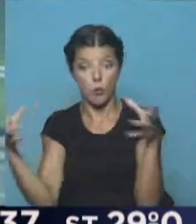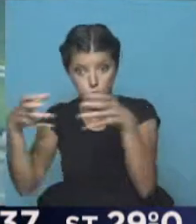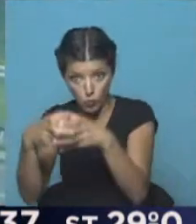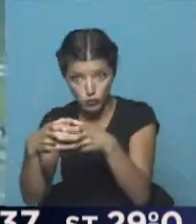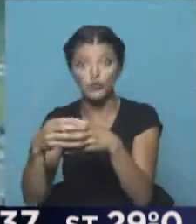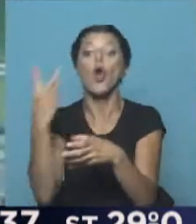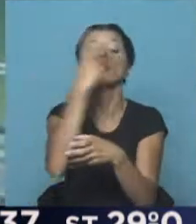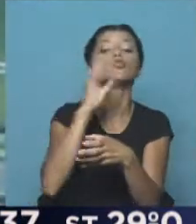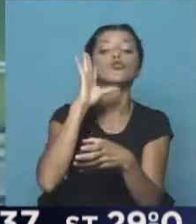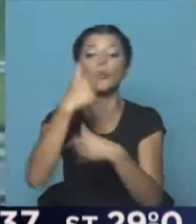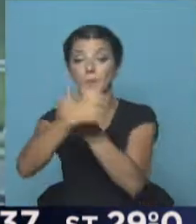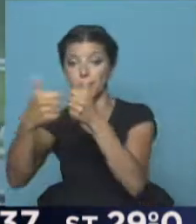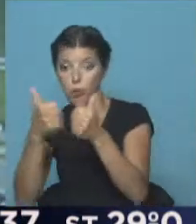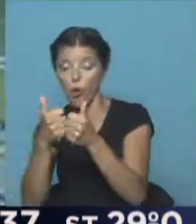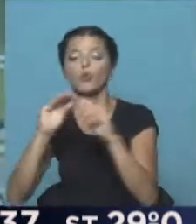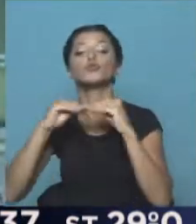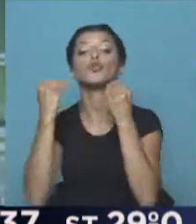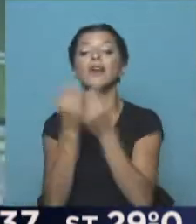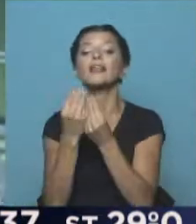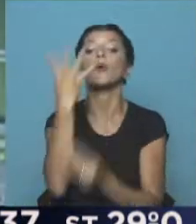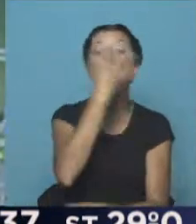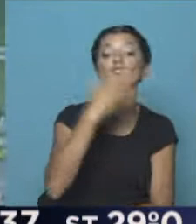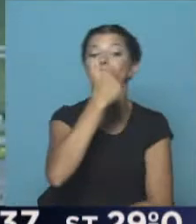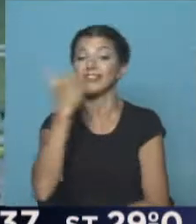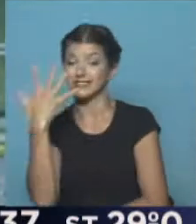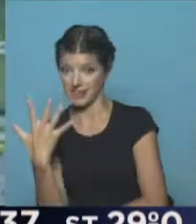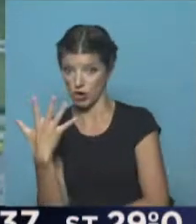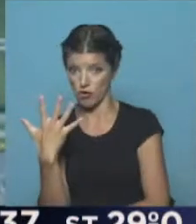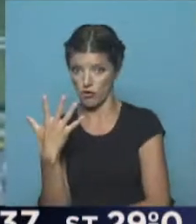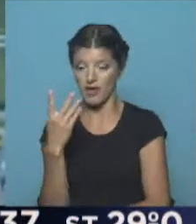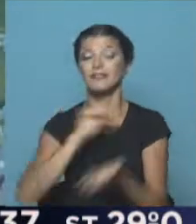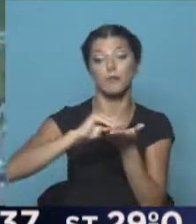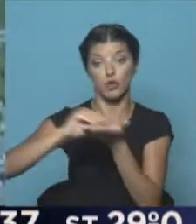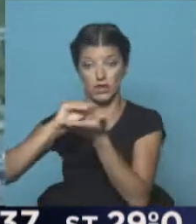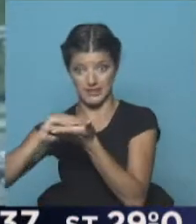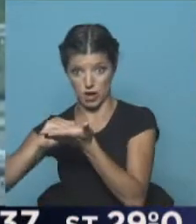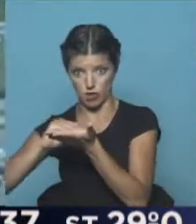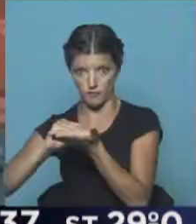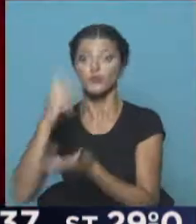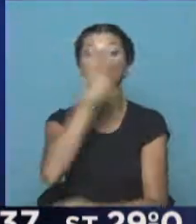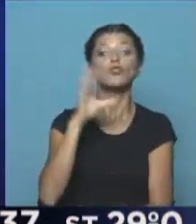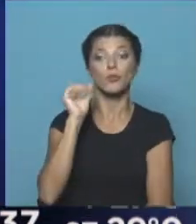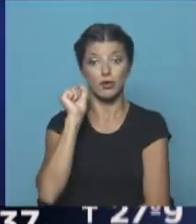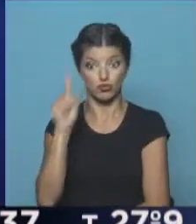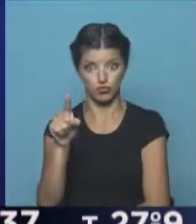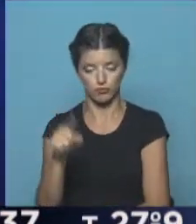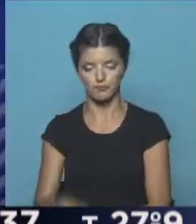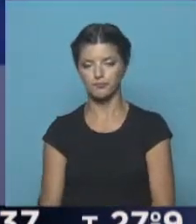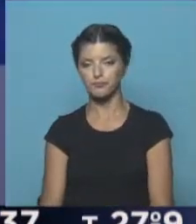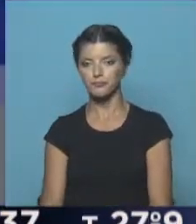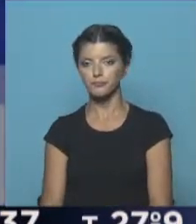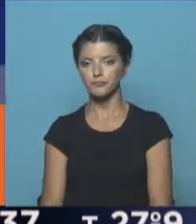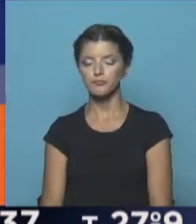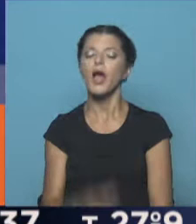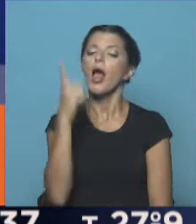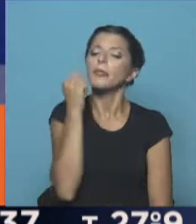escaños de los 465 que componen los dos estamentos del parlamento bicameral hace sólo unos